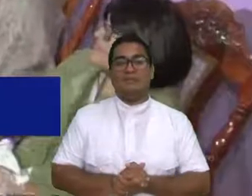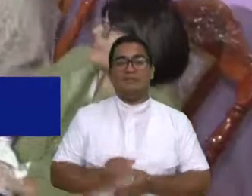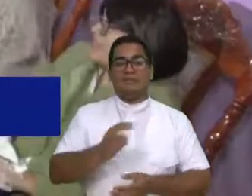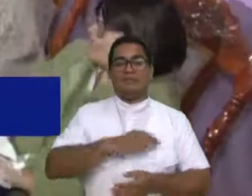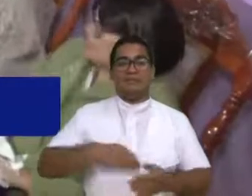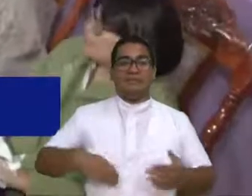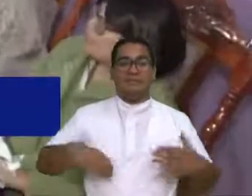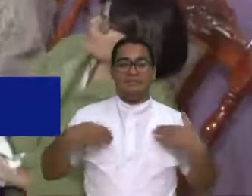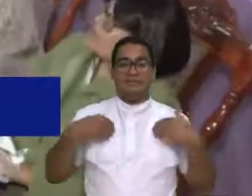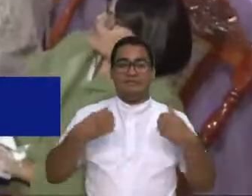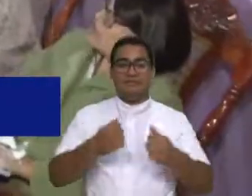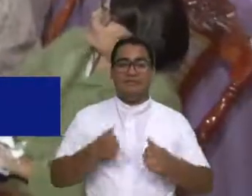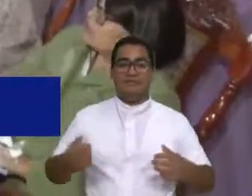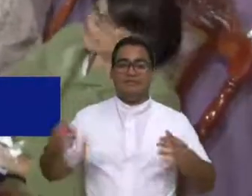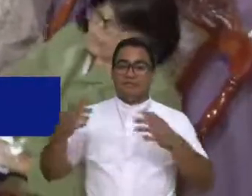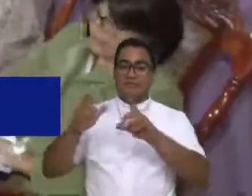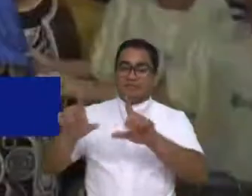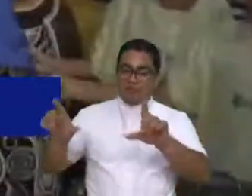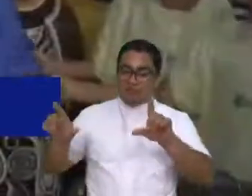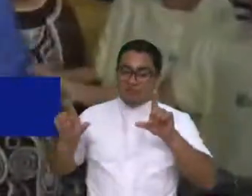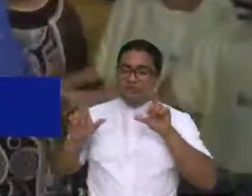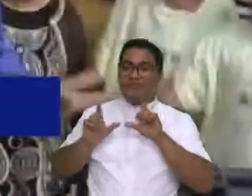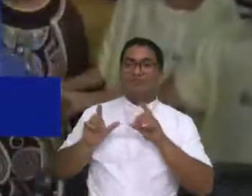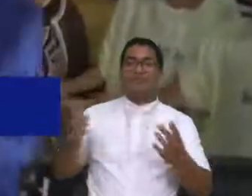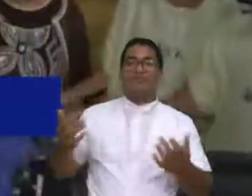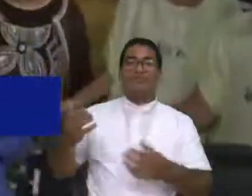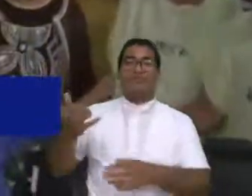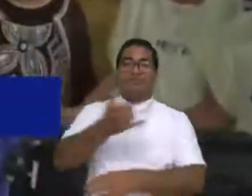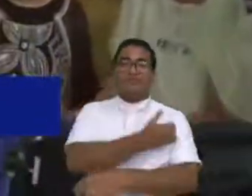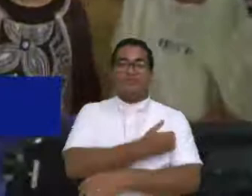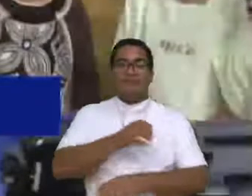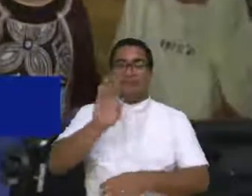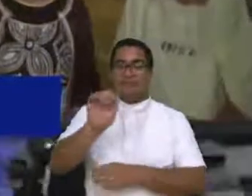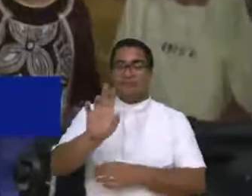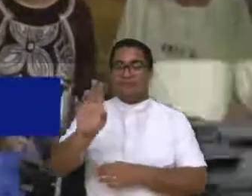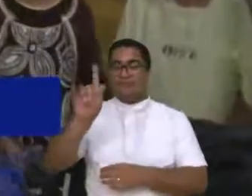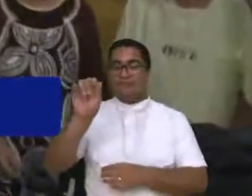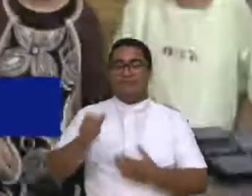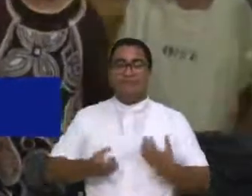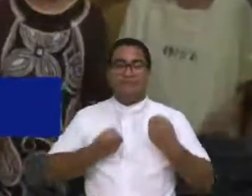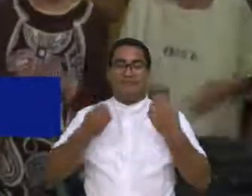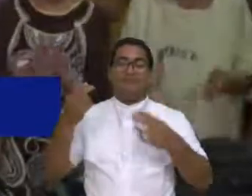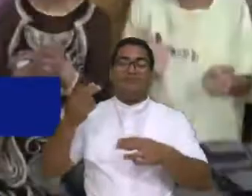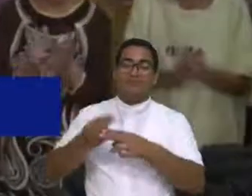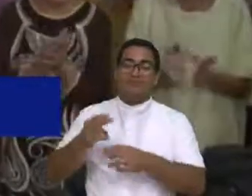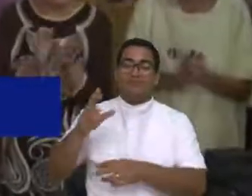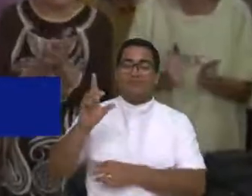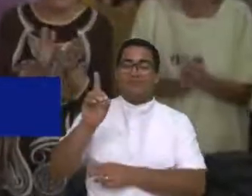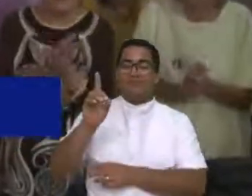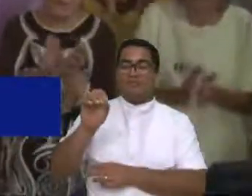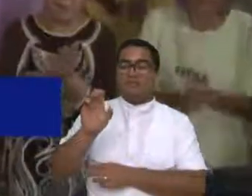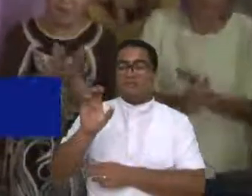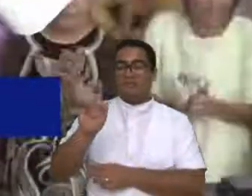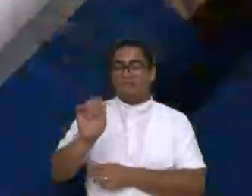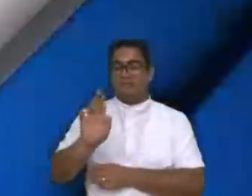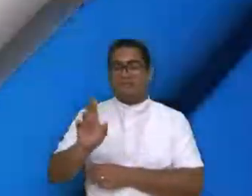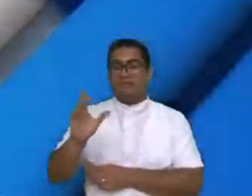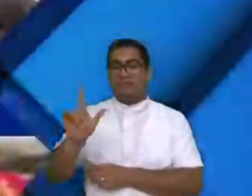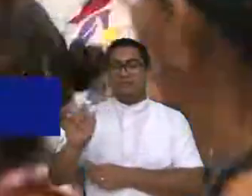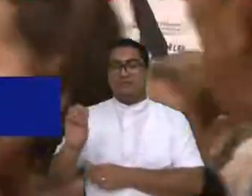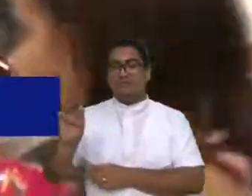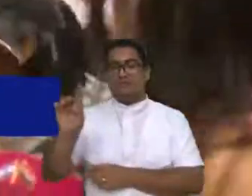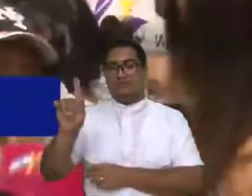Ministerio de Salud nombra sala oncológica en el Hospital Berta Calderón, Dr. Clemente Guido.